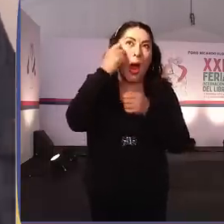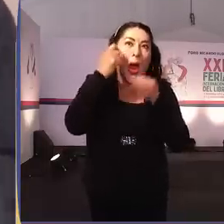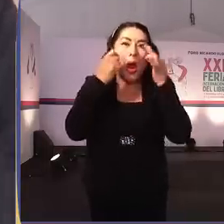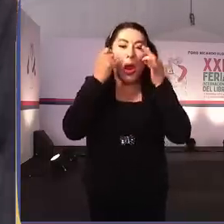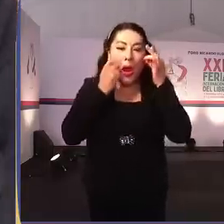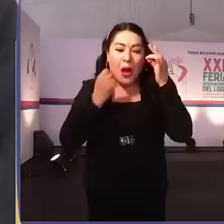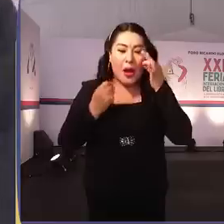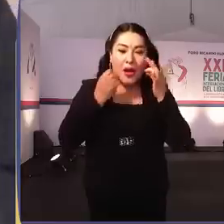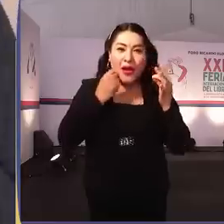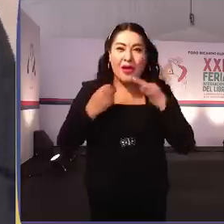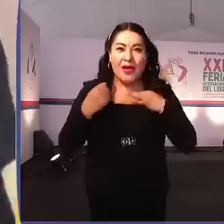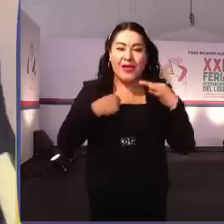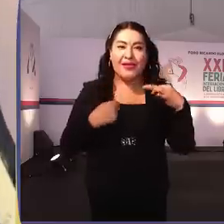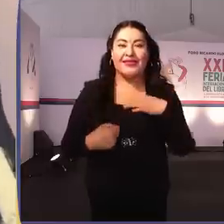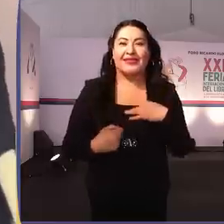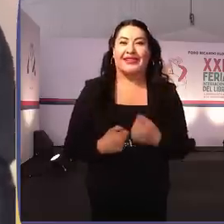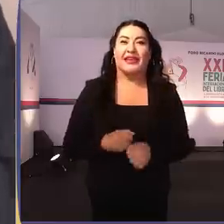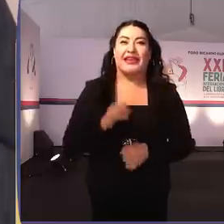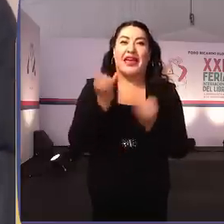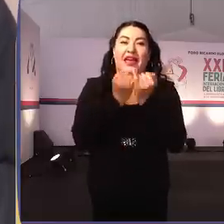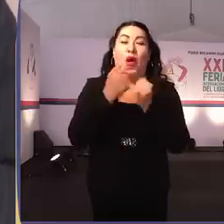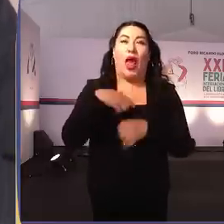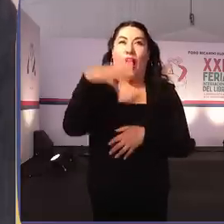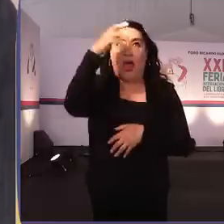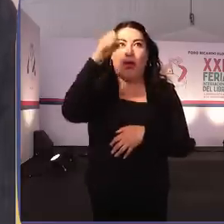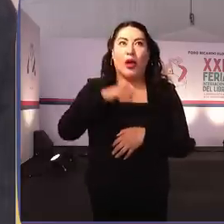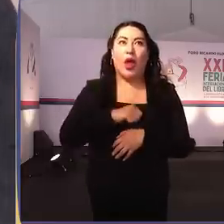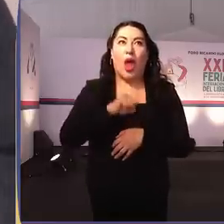sarampión. Aprendí a toser